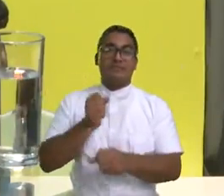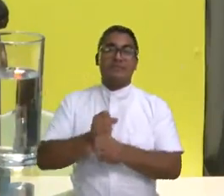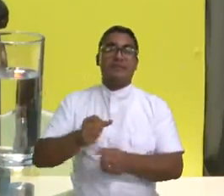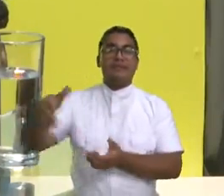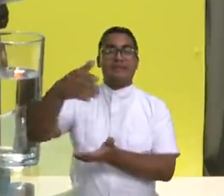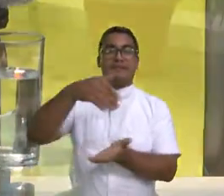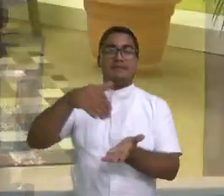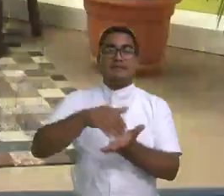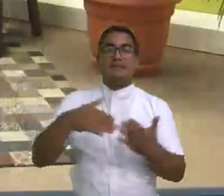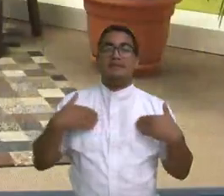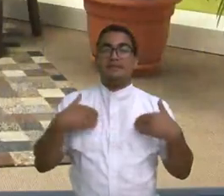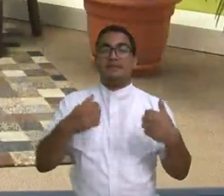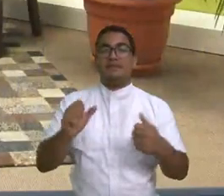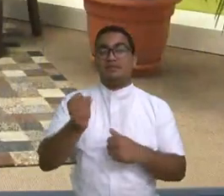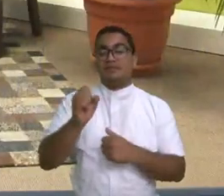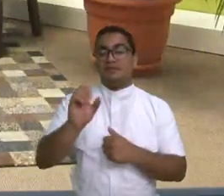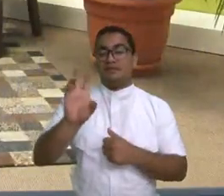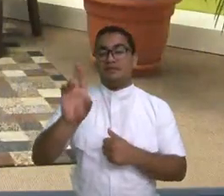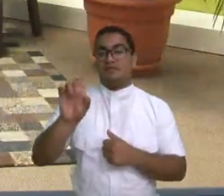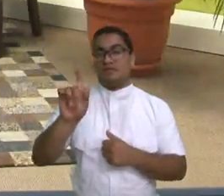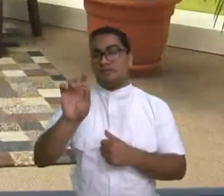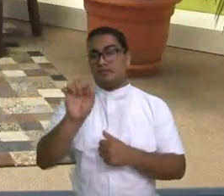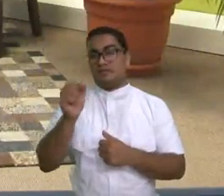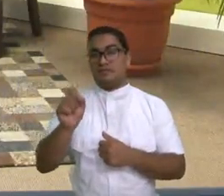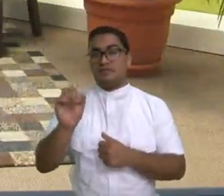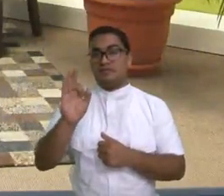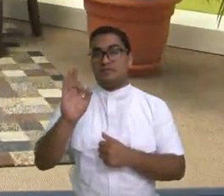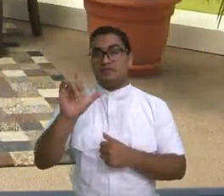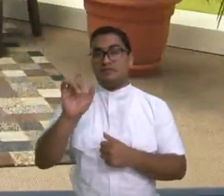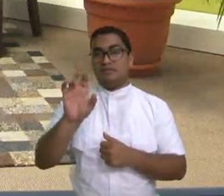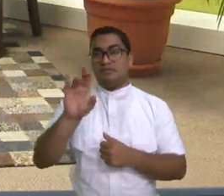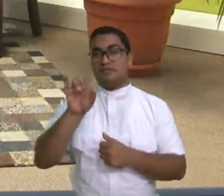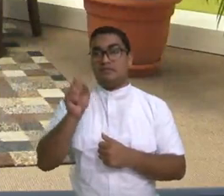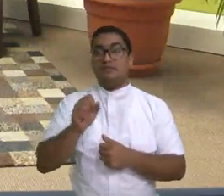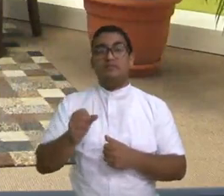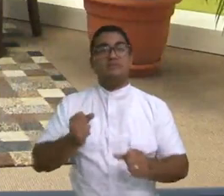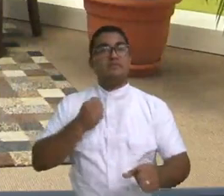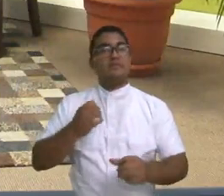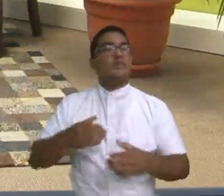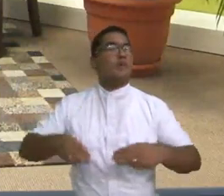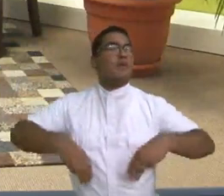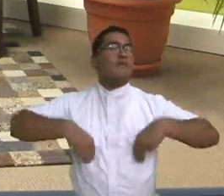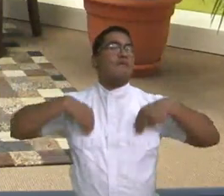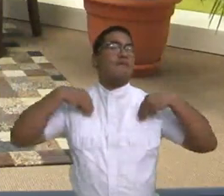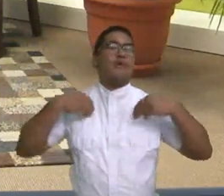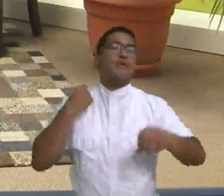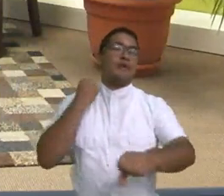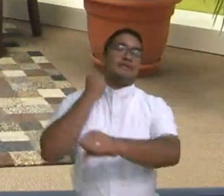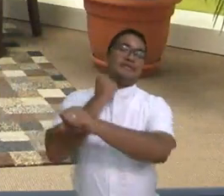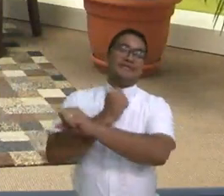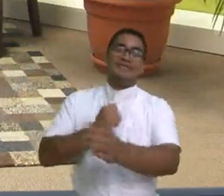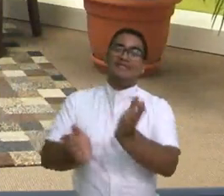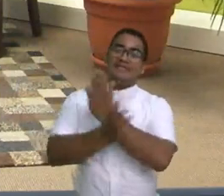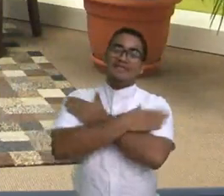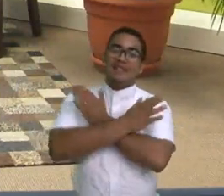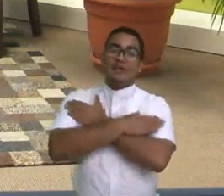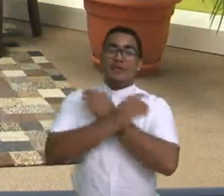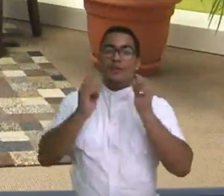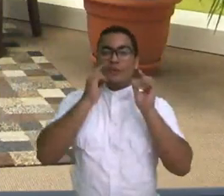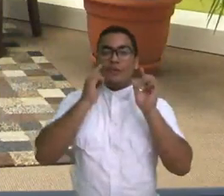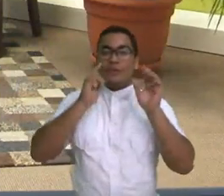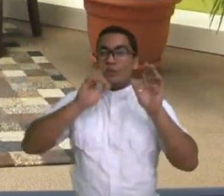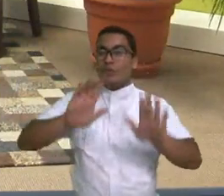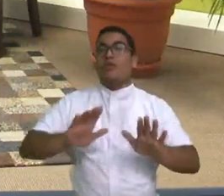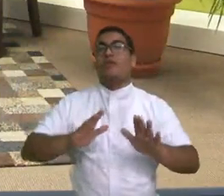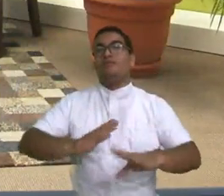Flores. Bienvenido, doctor. Gracias. Hay que poner de moda este saludo. Así es, porque tiene una manera de prevención, ¿verdad? Sí.